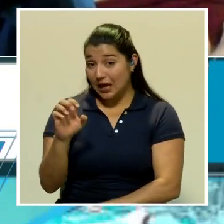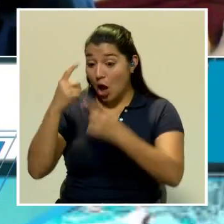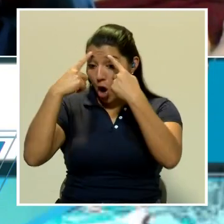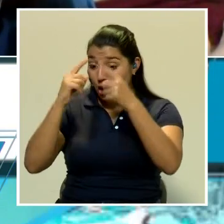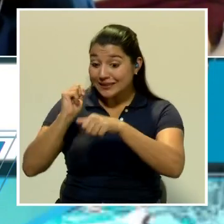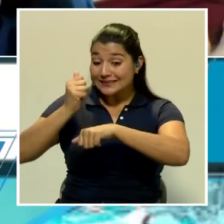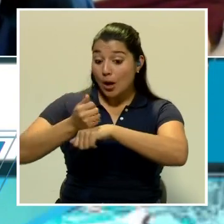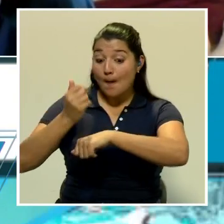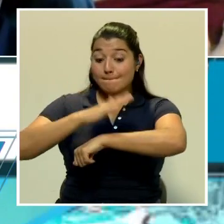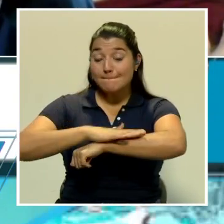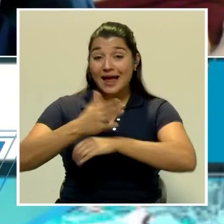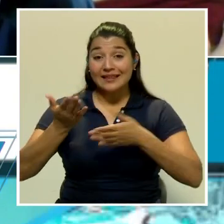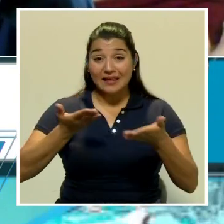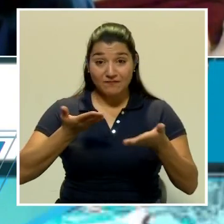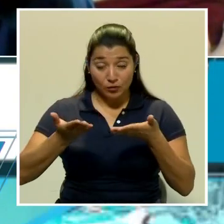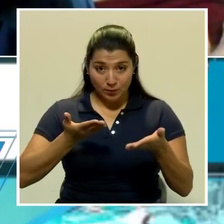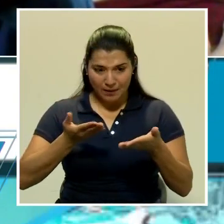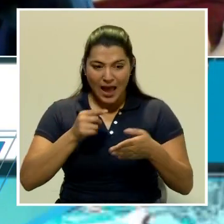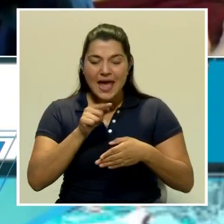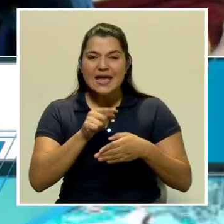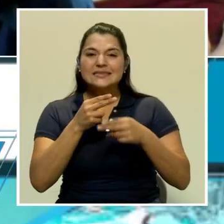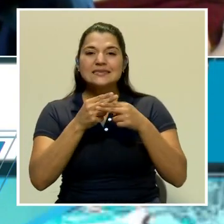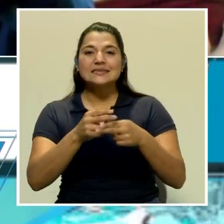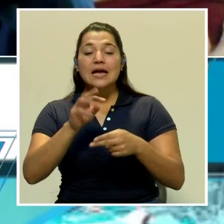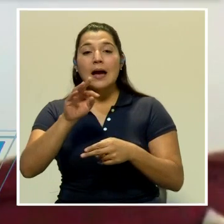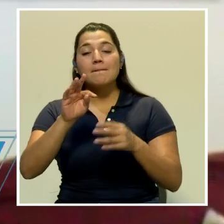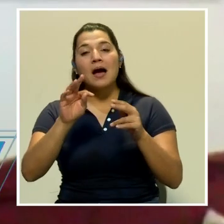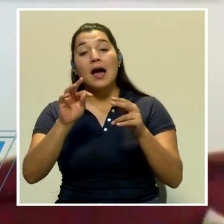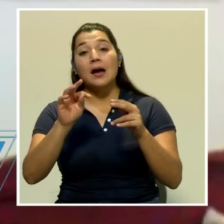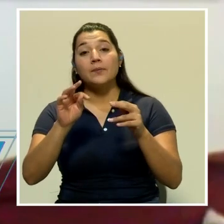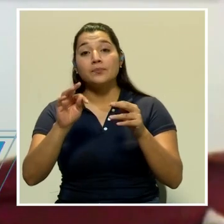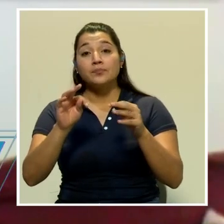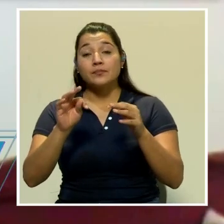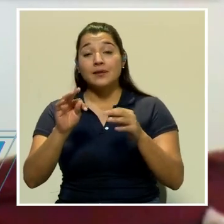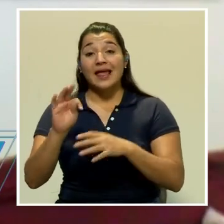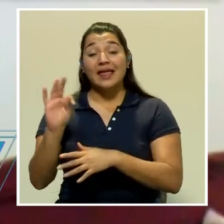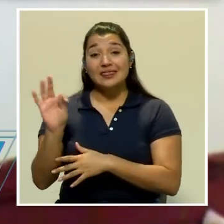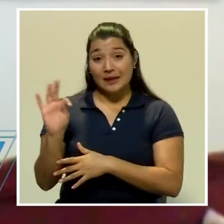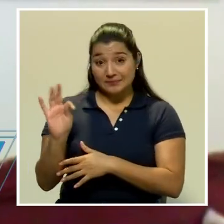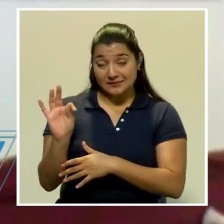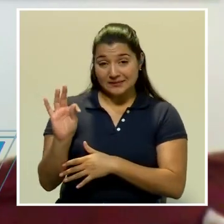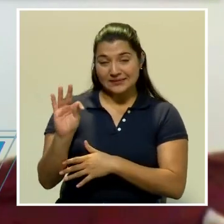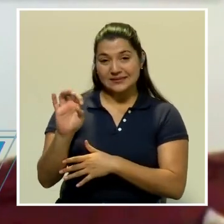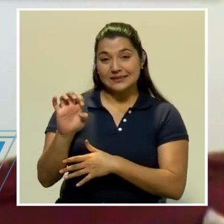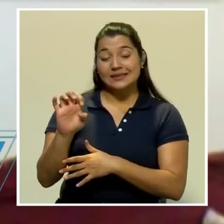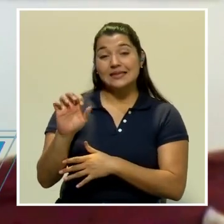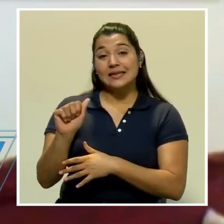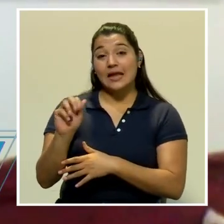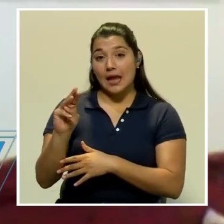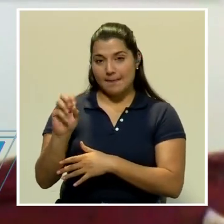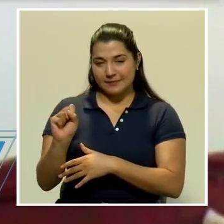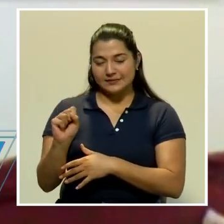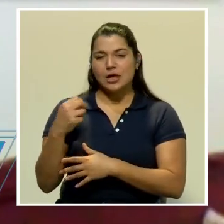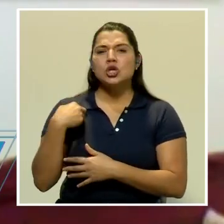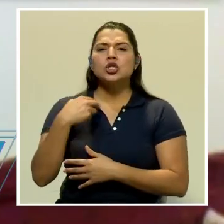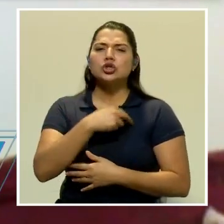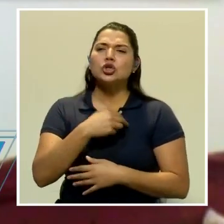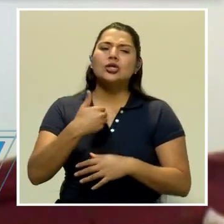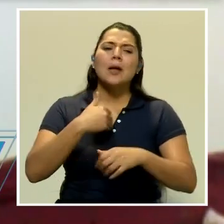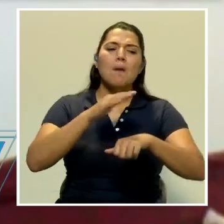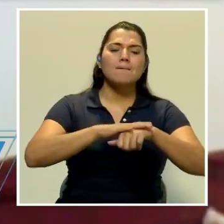una plataforma, que es la plataforma que denominada Teams, a través de la licencia de Microsoft. Teníamos las licencias de Microsoft, pero no